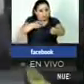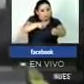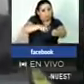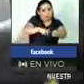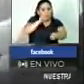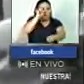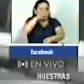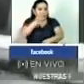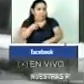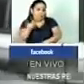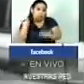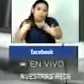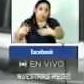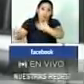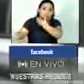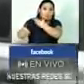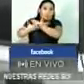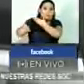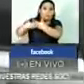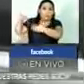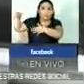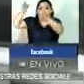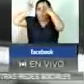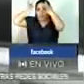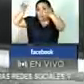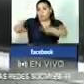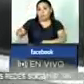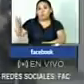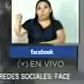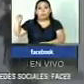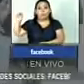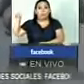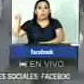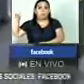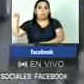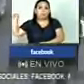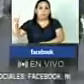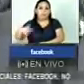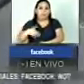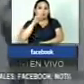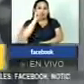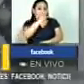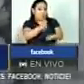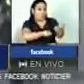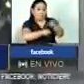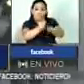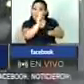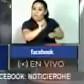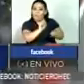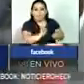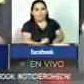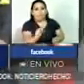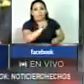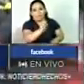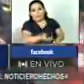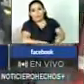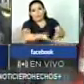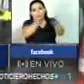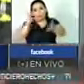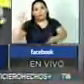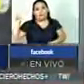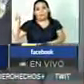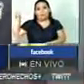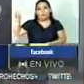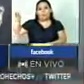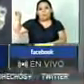policía se trata de órdenes giradas por el viceministerio de transporte. Son unos vehículos que no están autorizados por el BMT son